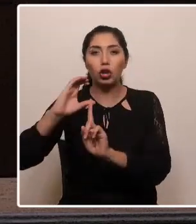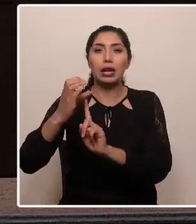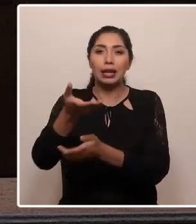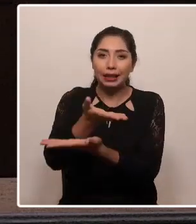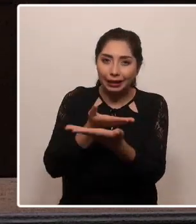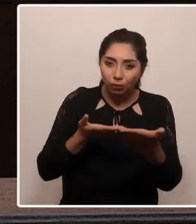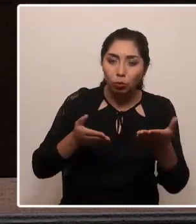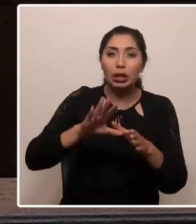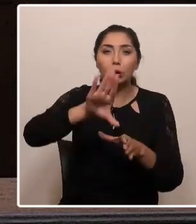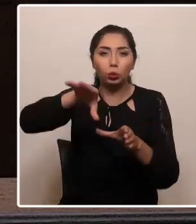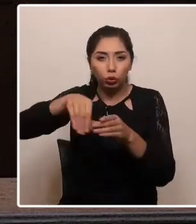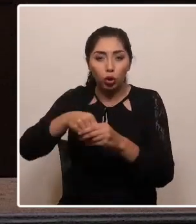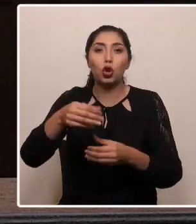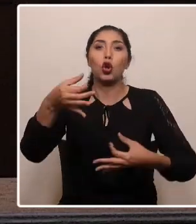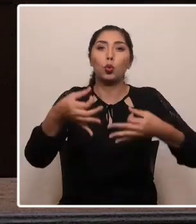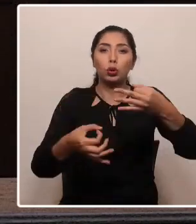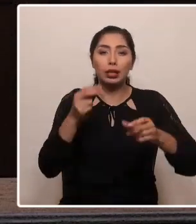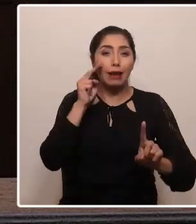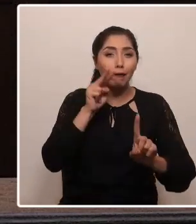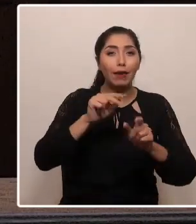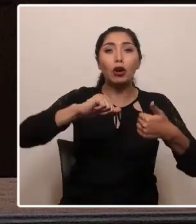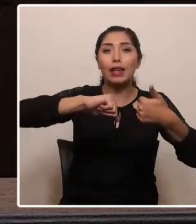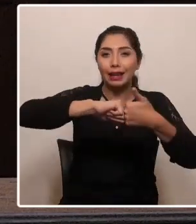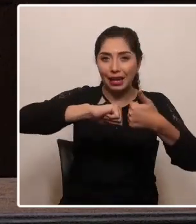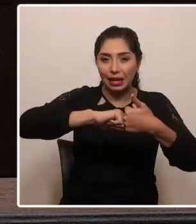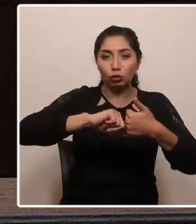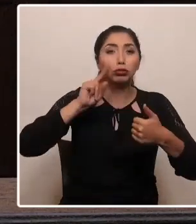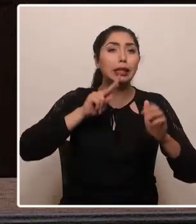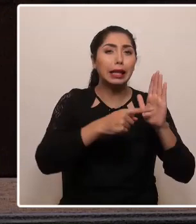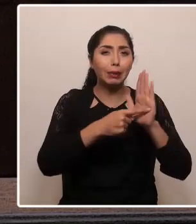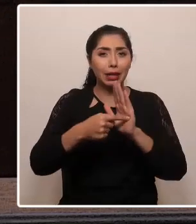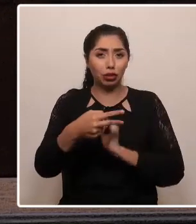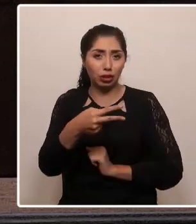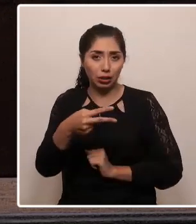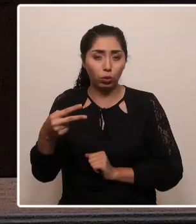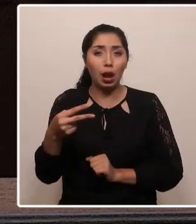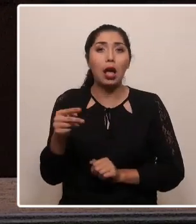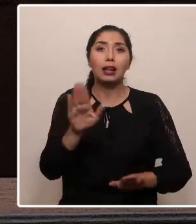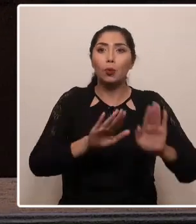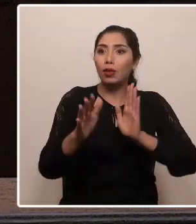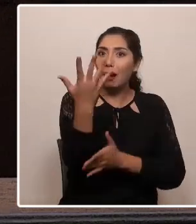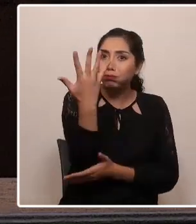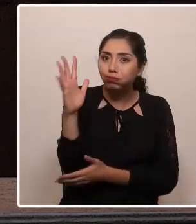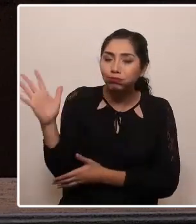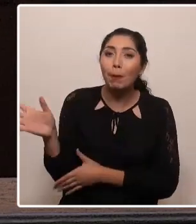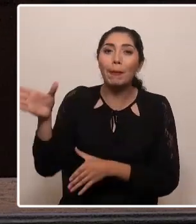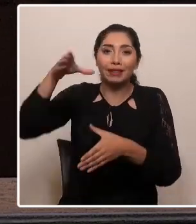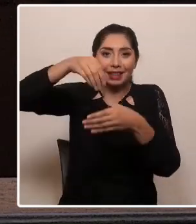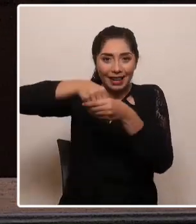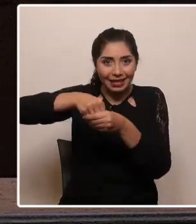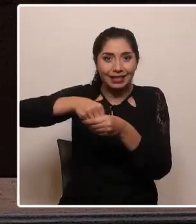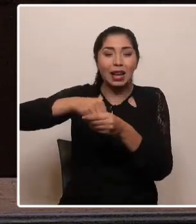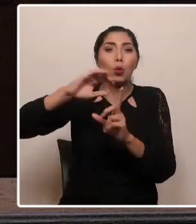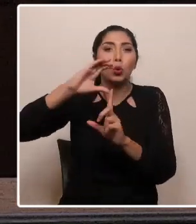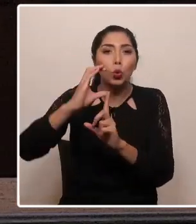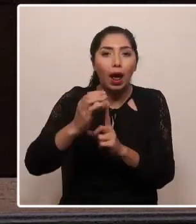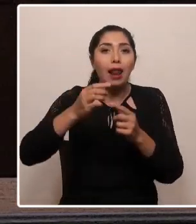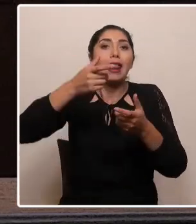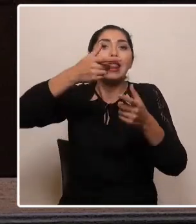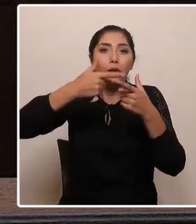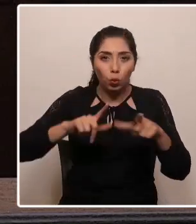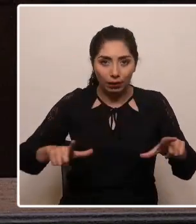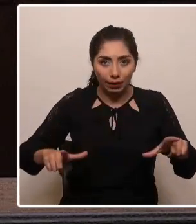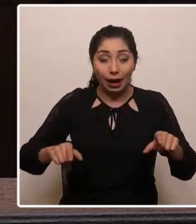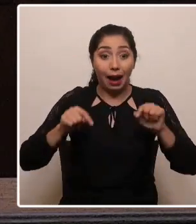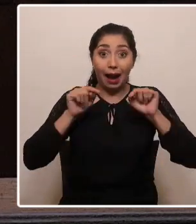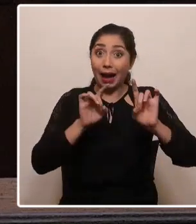justicia, con enfoque de género y no sexista, ecológica y con pertinencia local, cultural y lingüística, porque sabemos que así